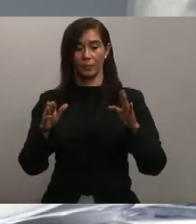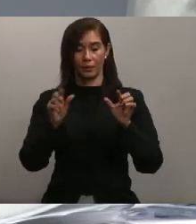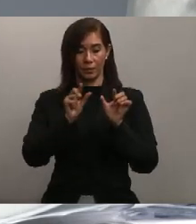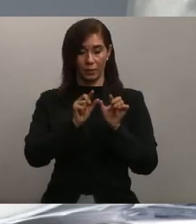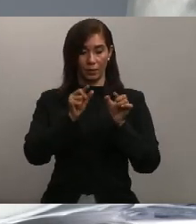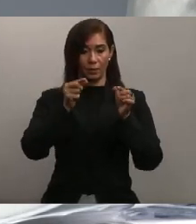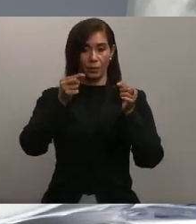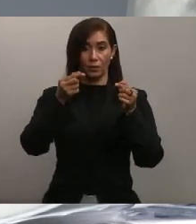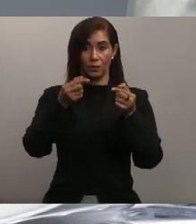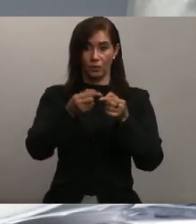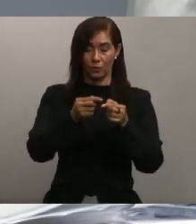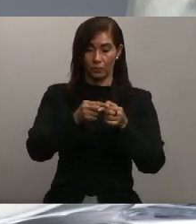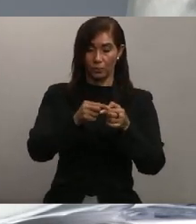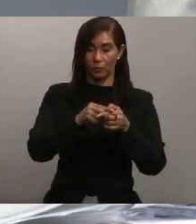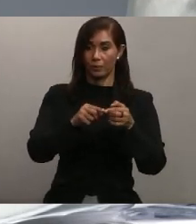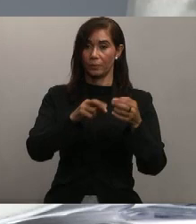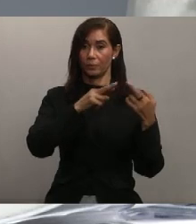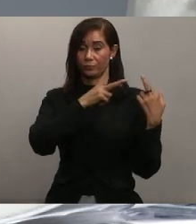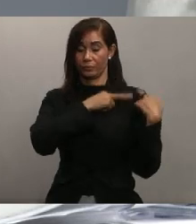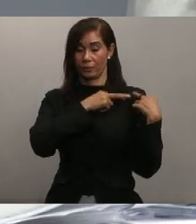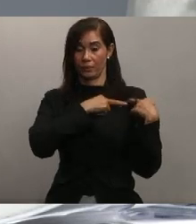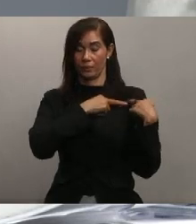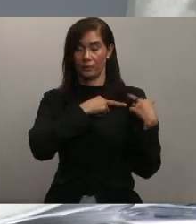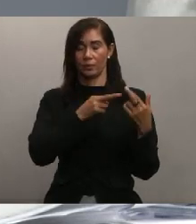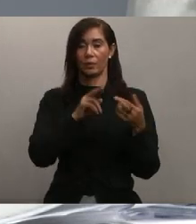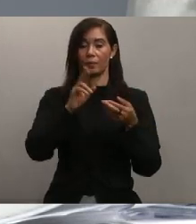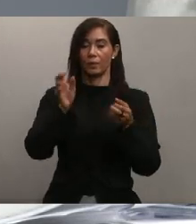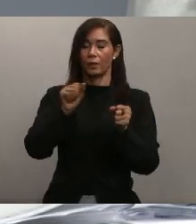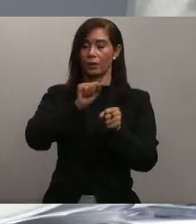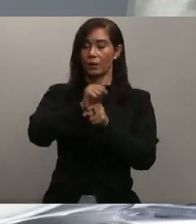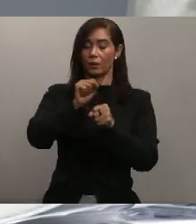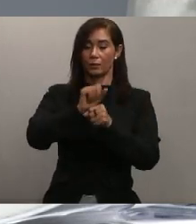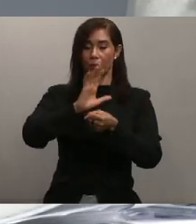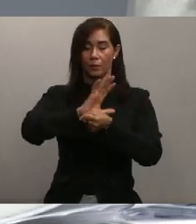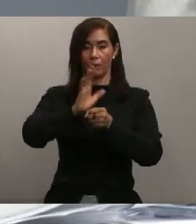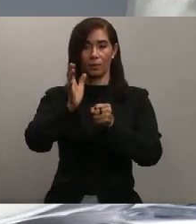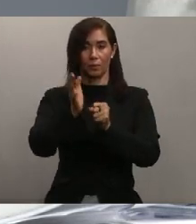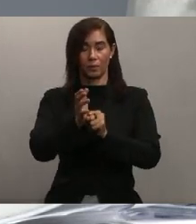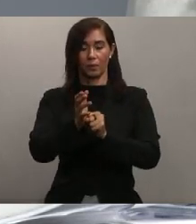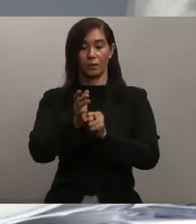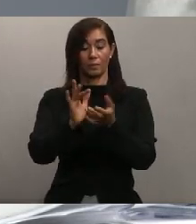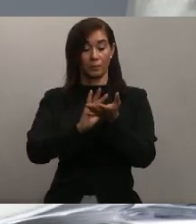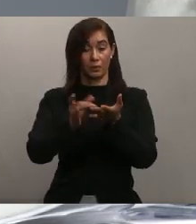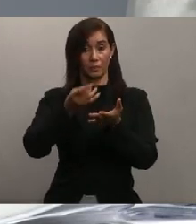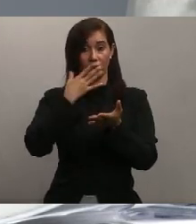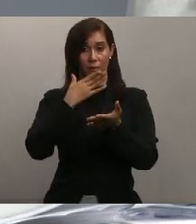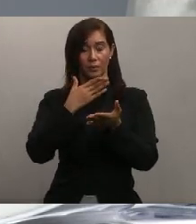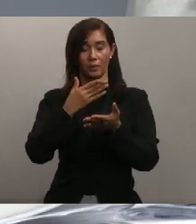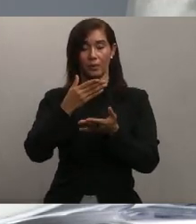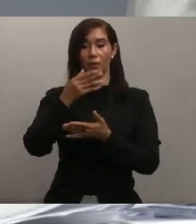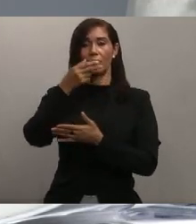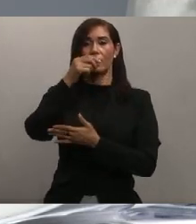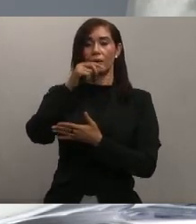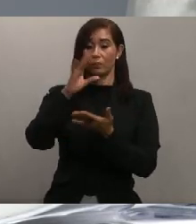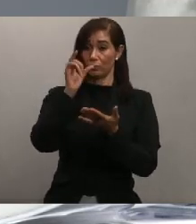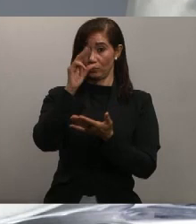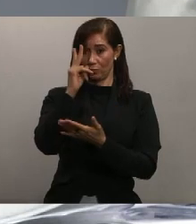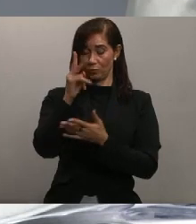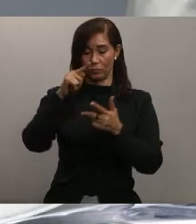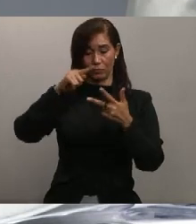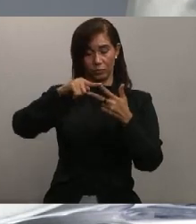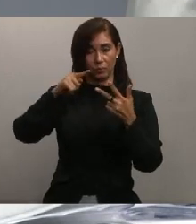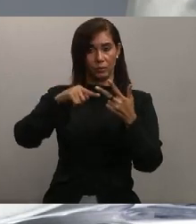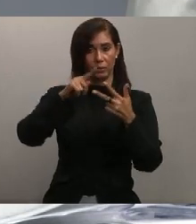el tratamiento del COVID-19, dentro de las cuales están tanto el tocilizumab como la hidroxicloroquina.